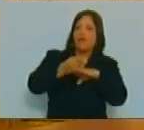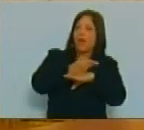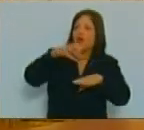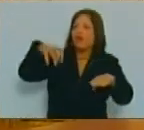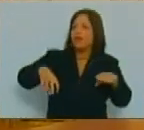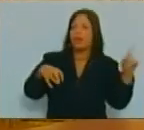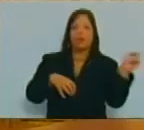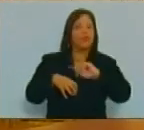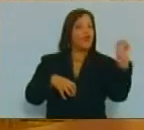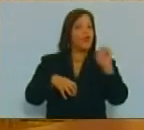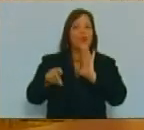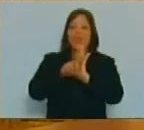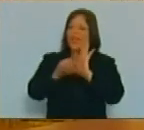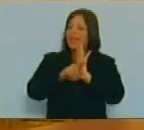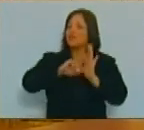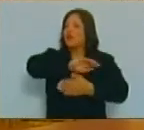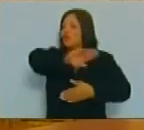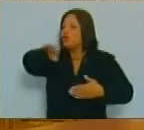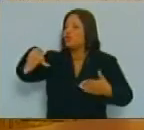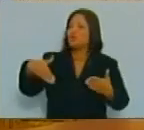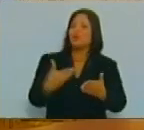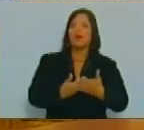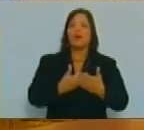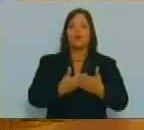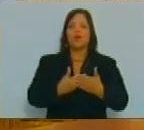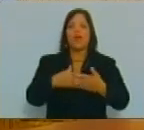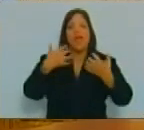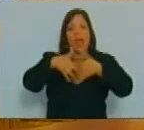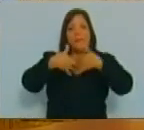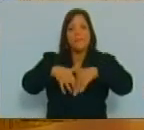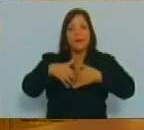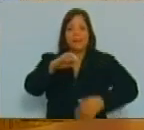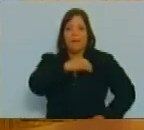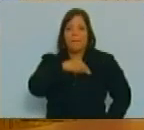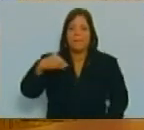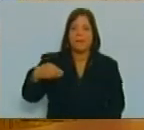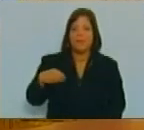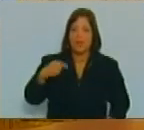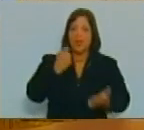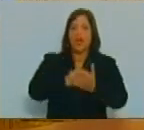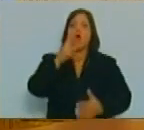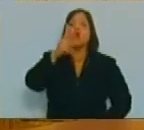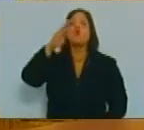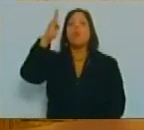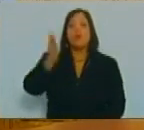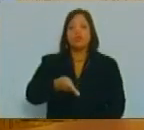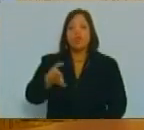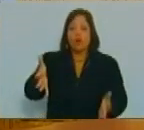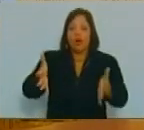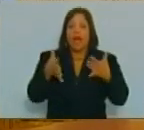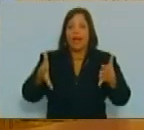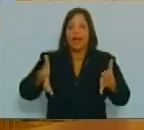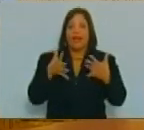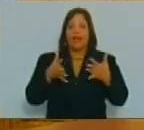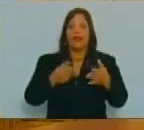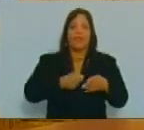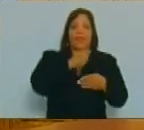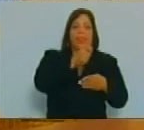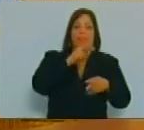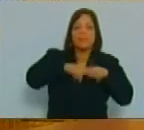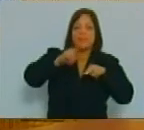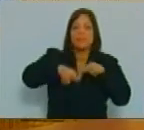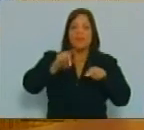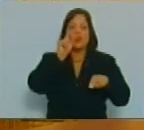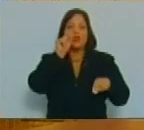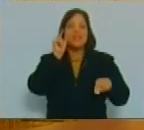derecho fundamental sino que también sean las empresas privadas que aporten el 1 por ciento de las ganancias para que los niños y niñas